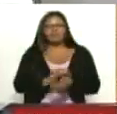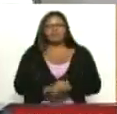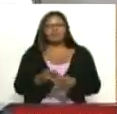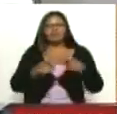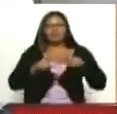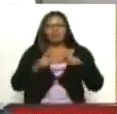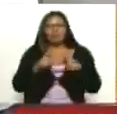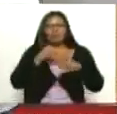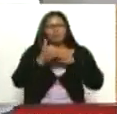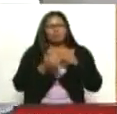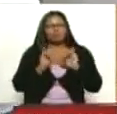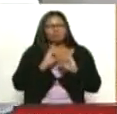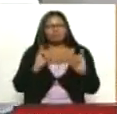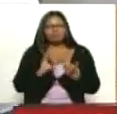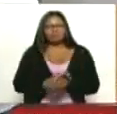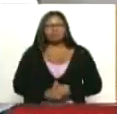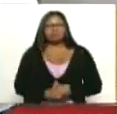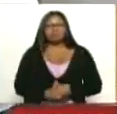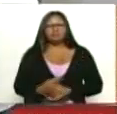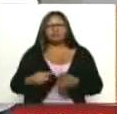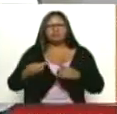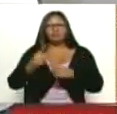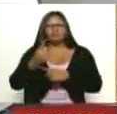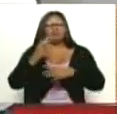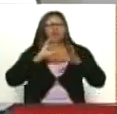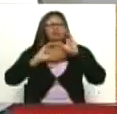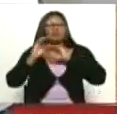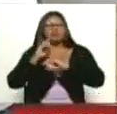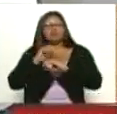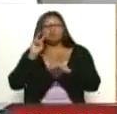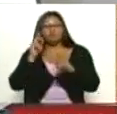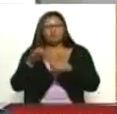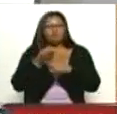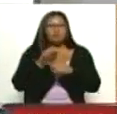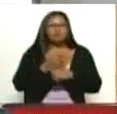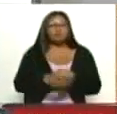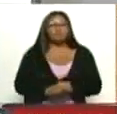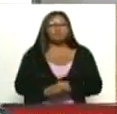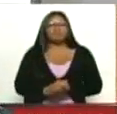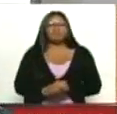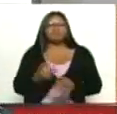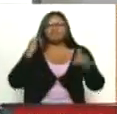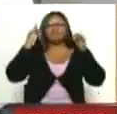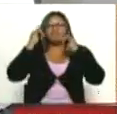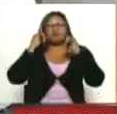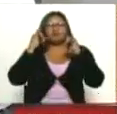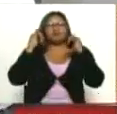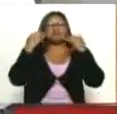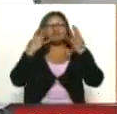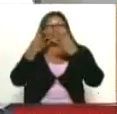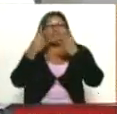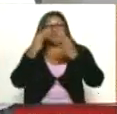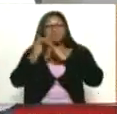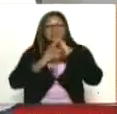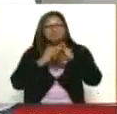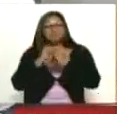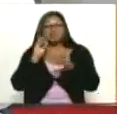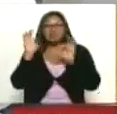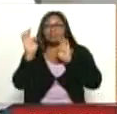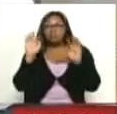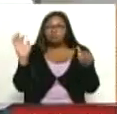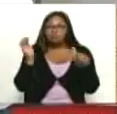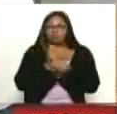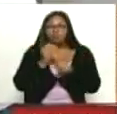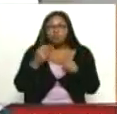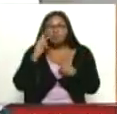hay programación. Pero es muy fácil ubicarlos. En cualquier buscador pones Festival Internacional de Teatro, te sale de primerito y allí puedes